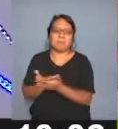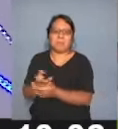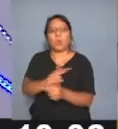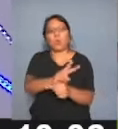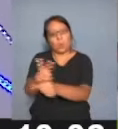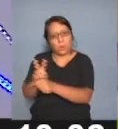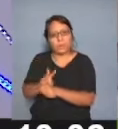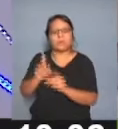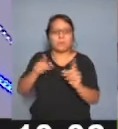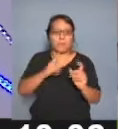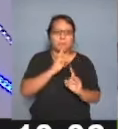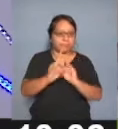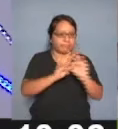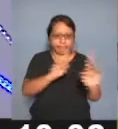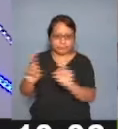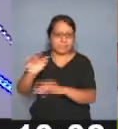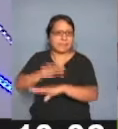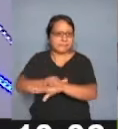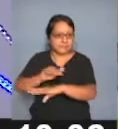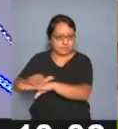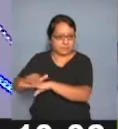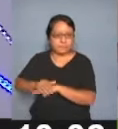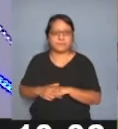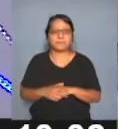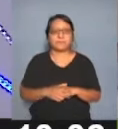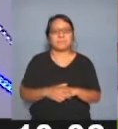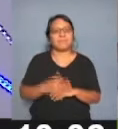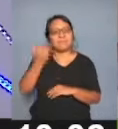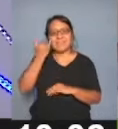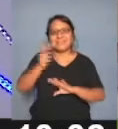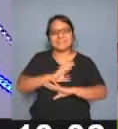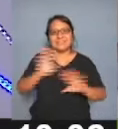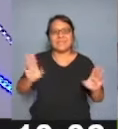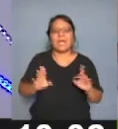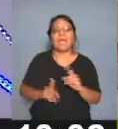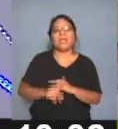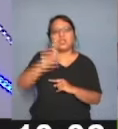de la responsabilidad. Sí, la preocupación, Nancy, es que ya se confirmó aquí en el norte